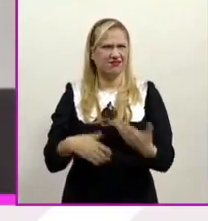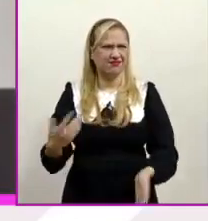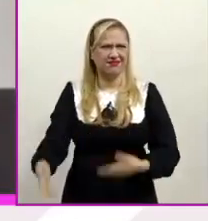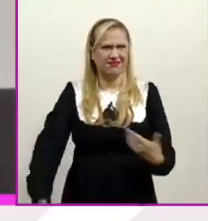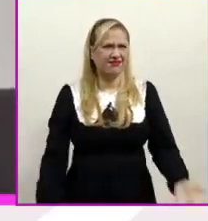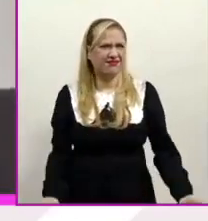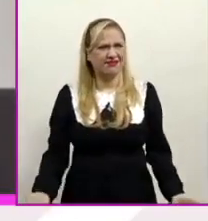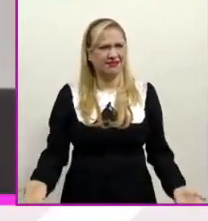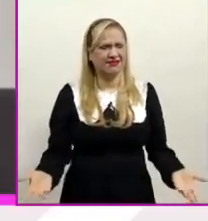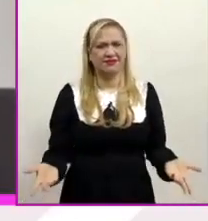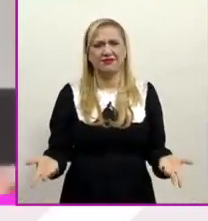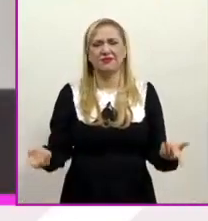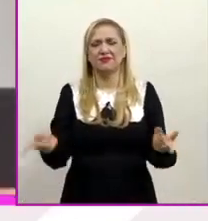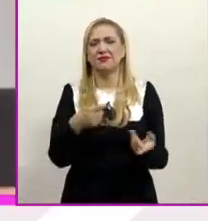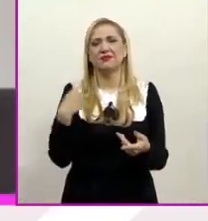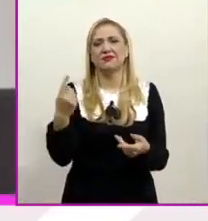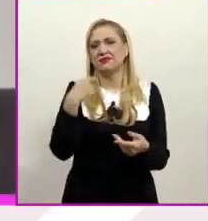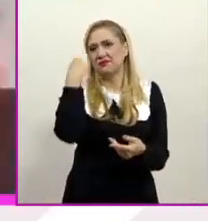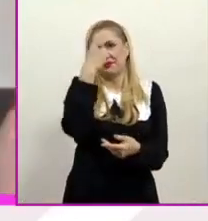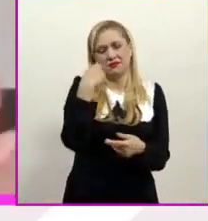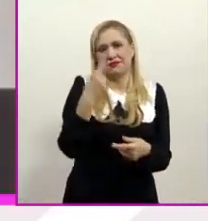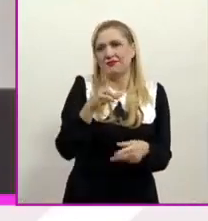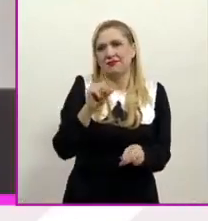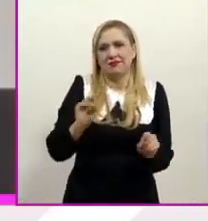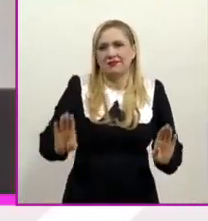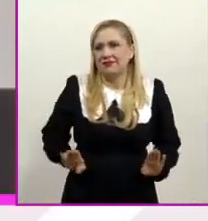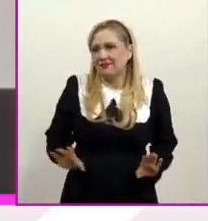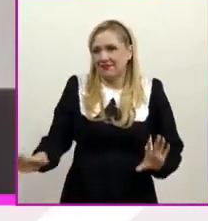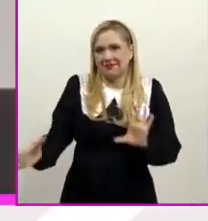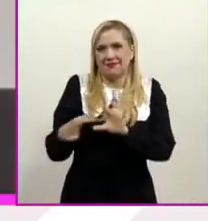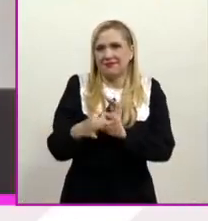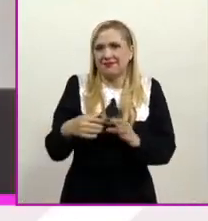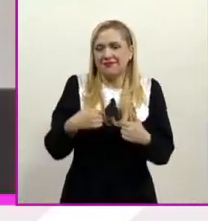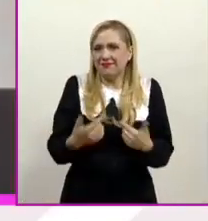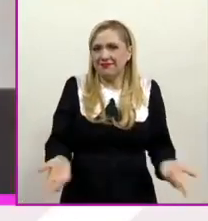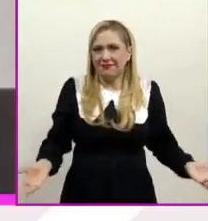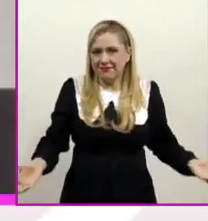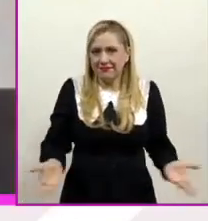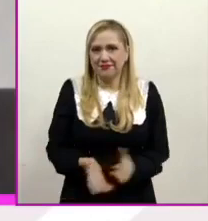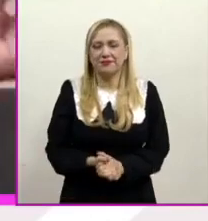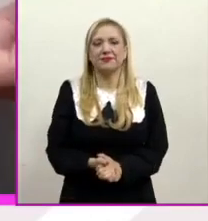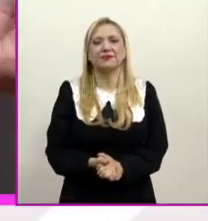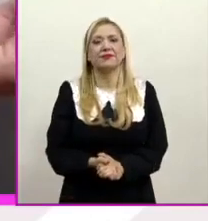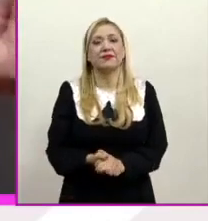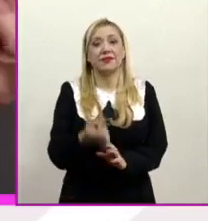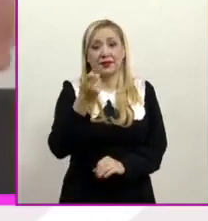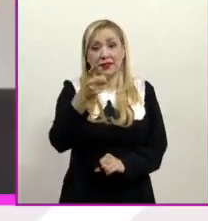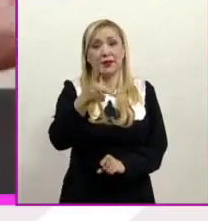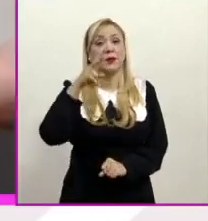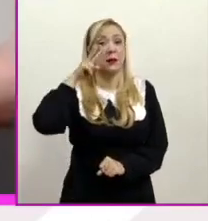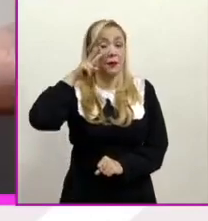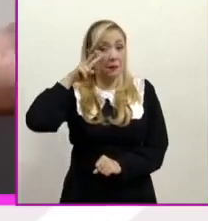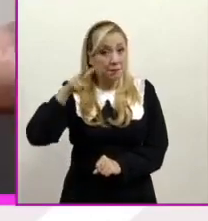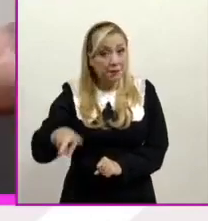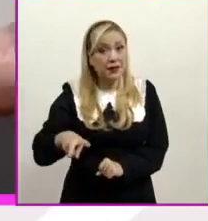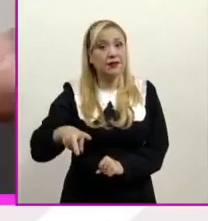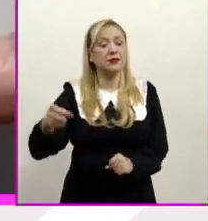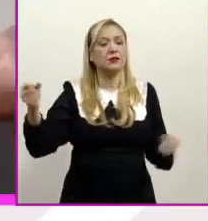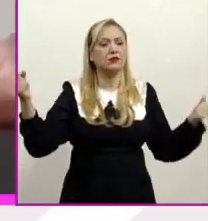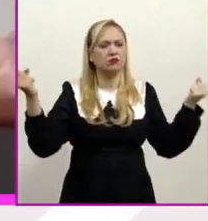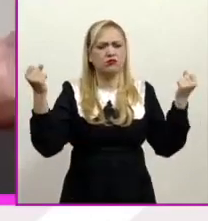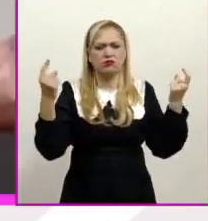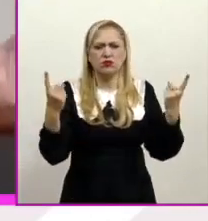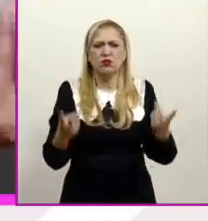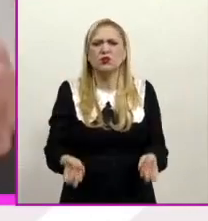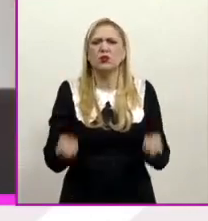personas pronto que no se parecen a la mayoría de las mujeres mexicanas. Cuando esto lo ves además reflejado en las cifras, ¿no? Las